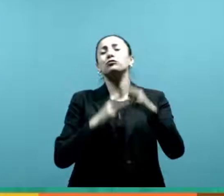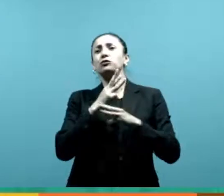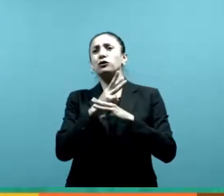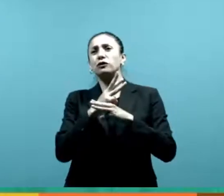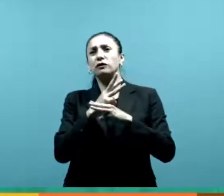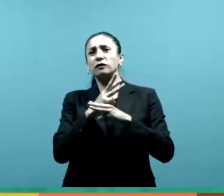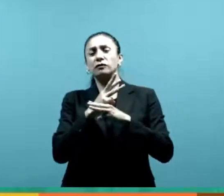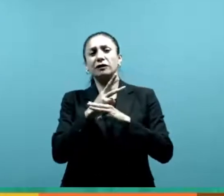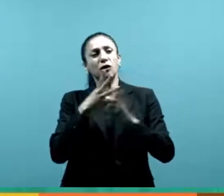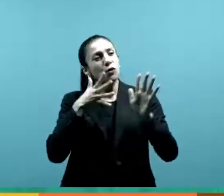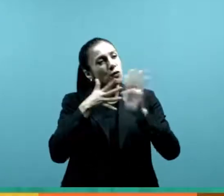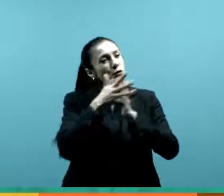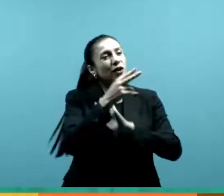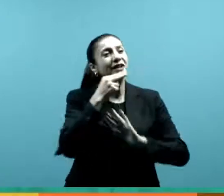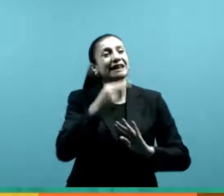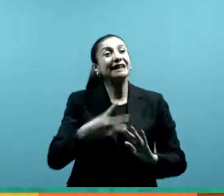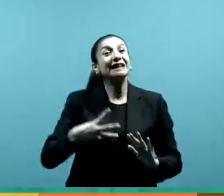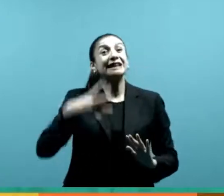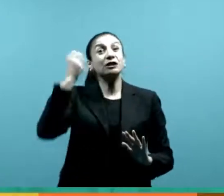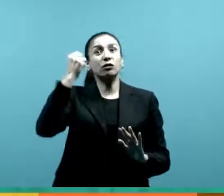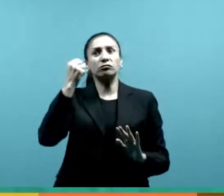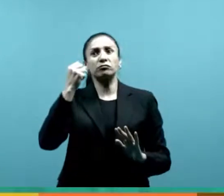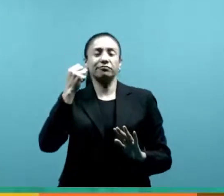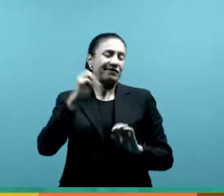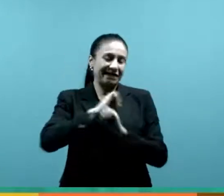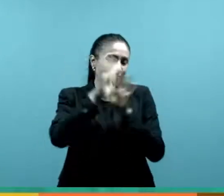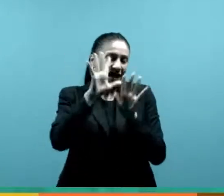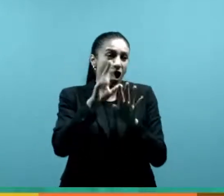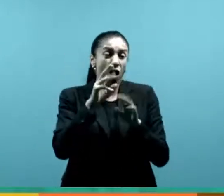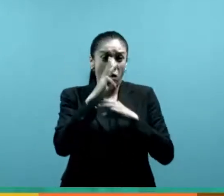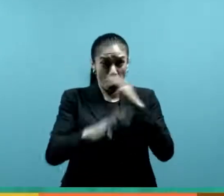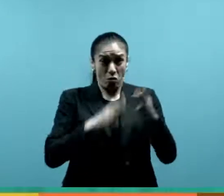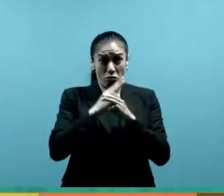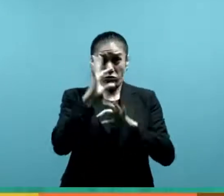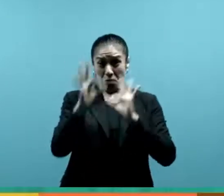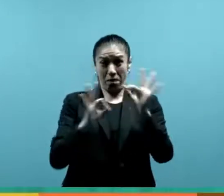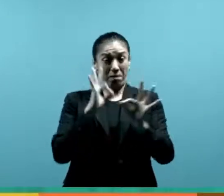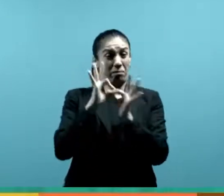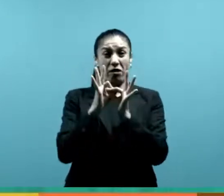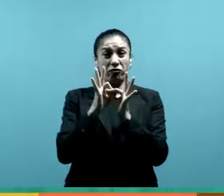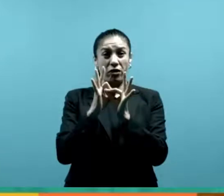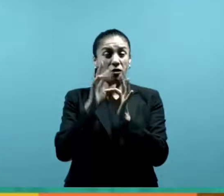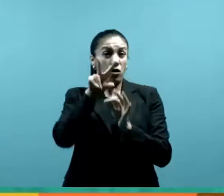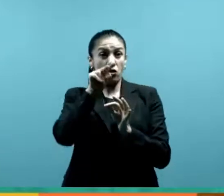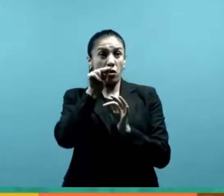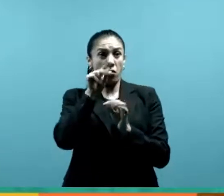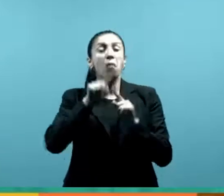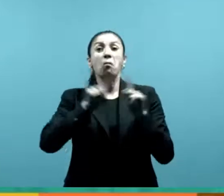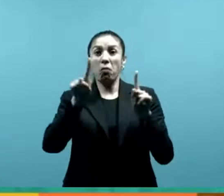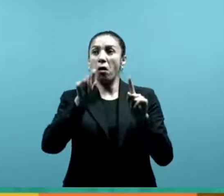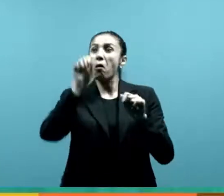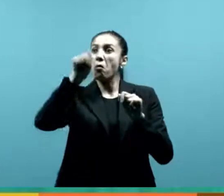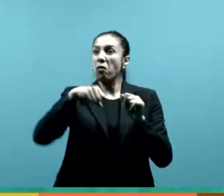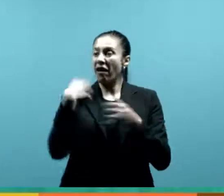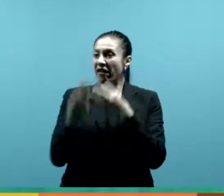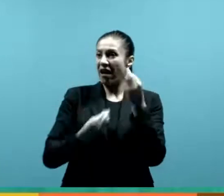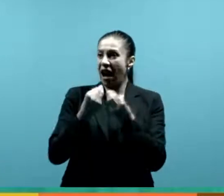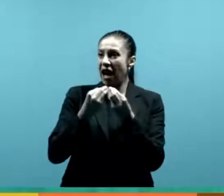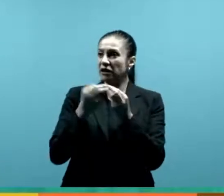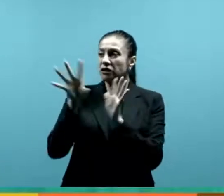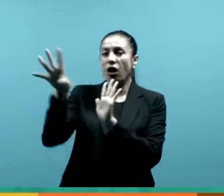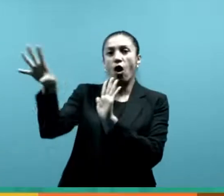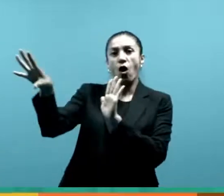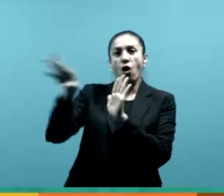esta historia. Claro, el mundo no es perfecto y a veces lo que podemos hacer es simplemente tomar una copia